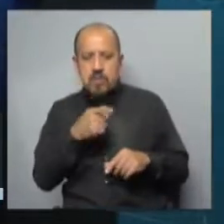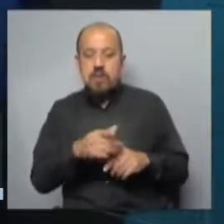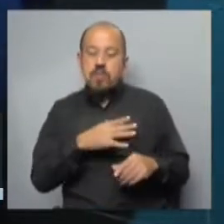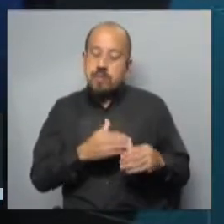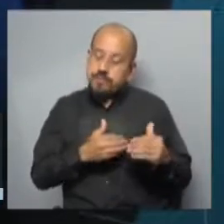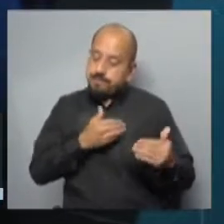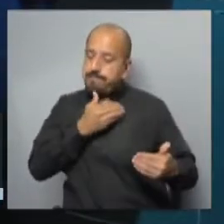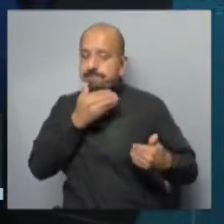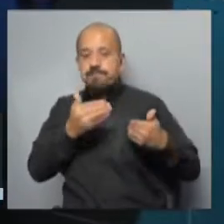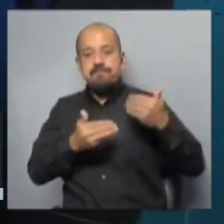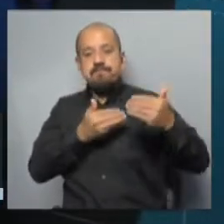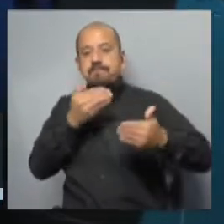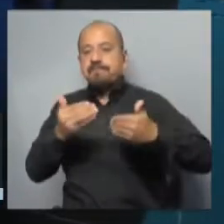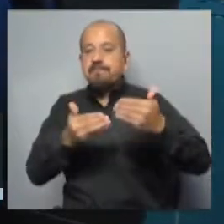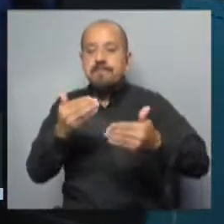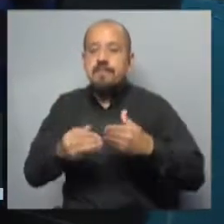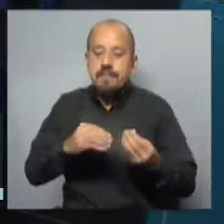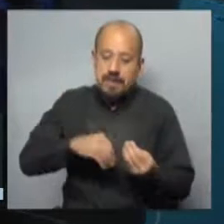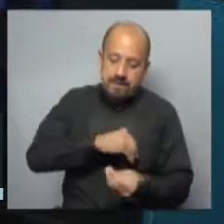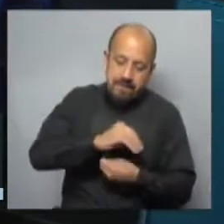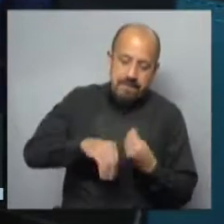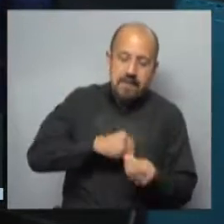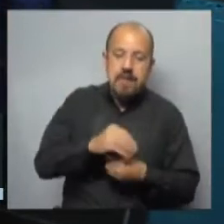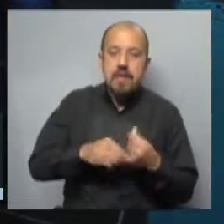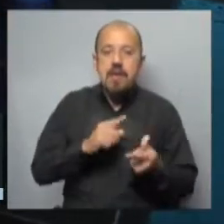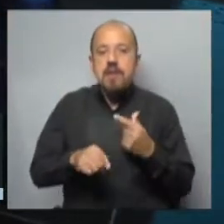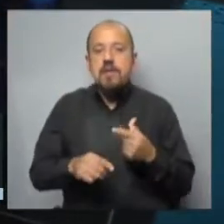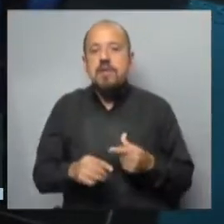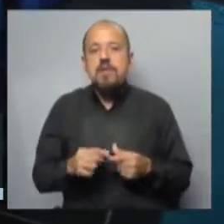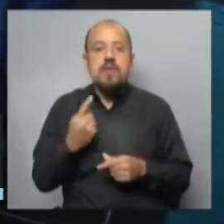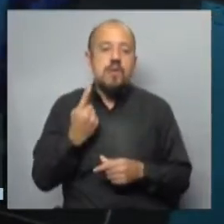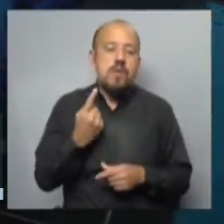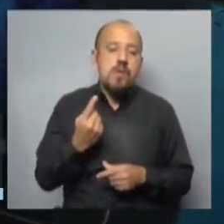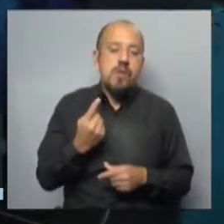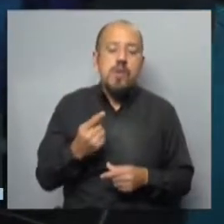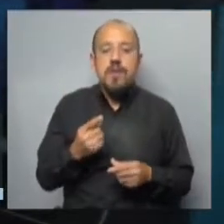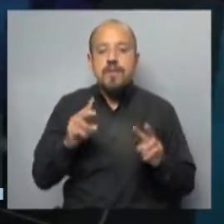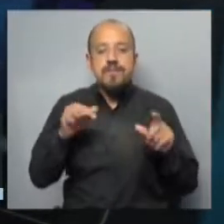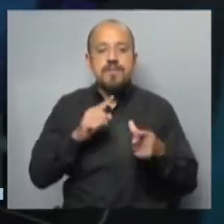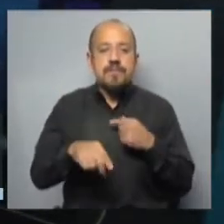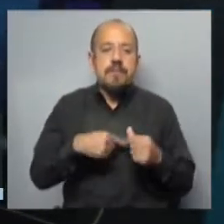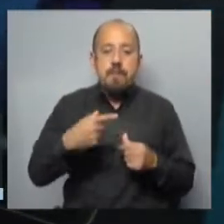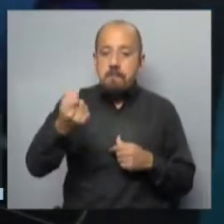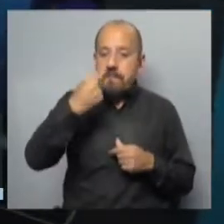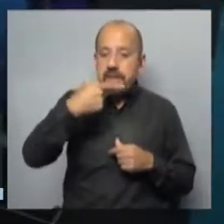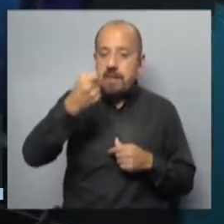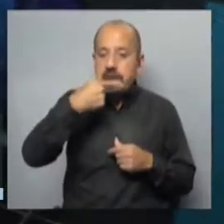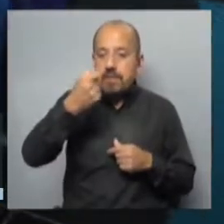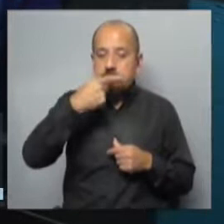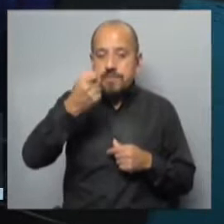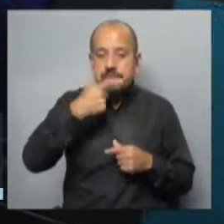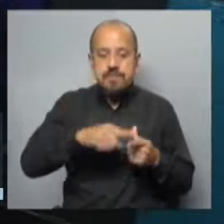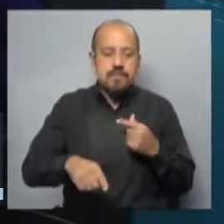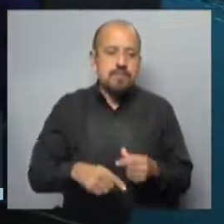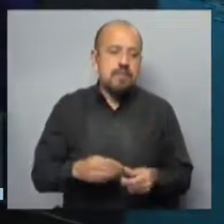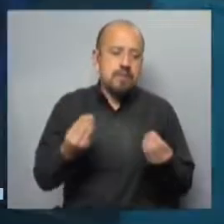por parte de las familias qué tiene que ver con los ojos primero con todo el tema de las medicaciones los ajustes